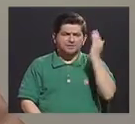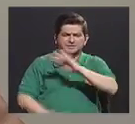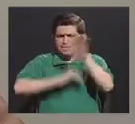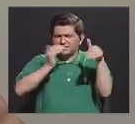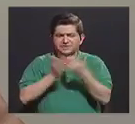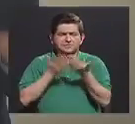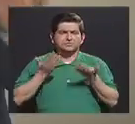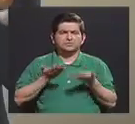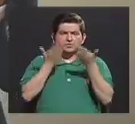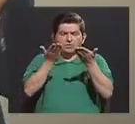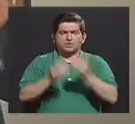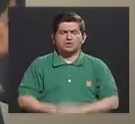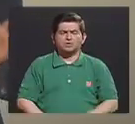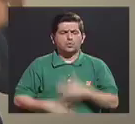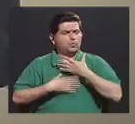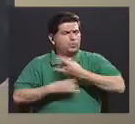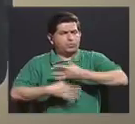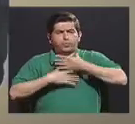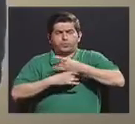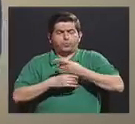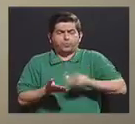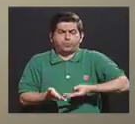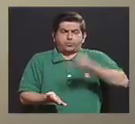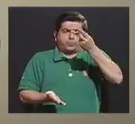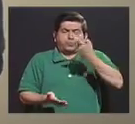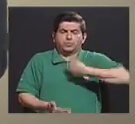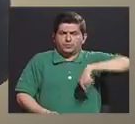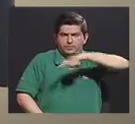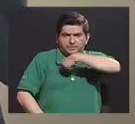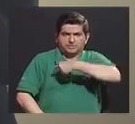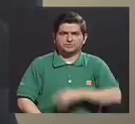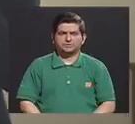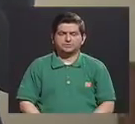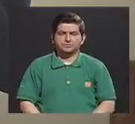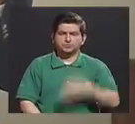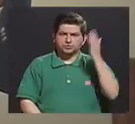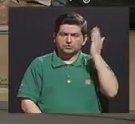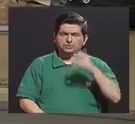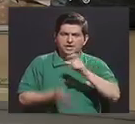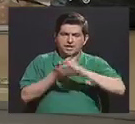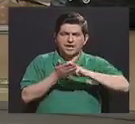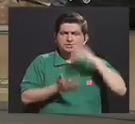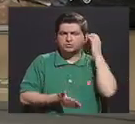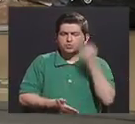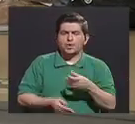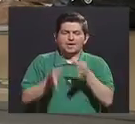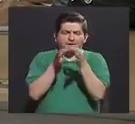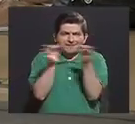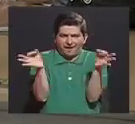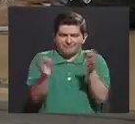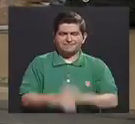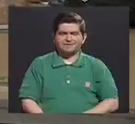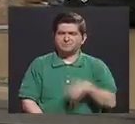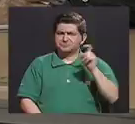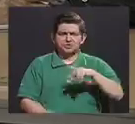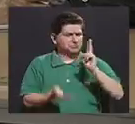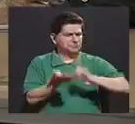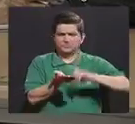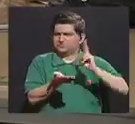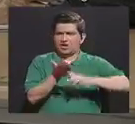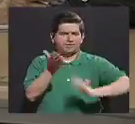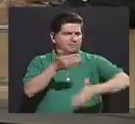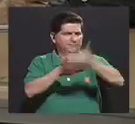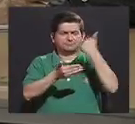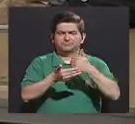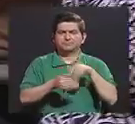dan son muy interesantes muy valiosas para nosotros las charlas de la escuela de Oro son gratuitas no requieren inscripción previa